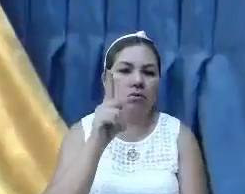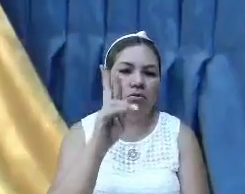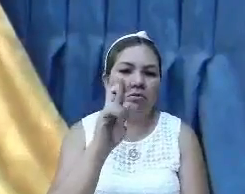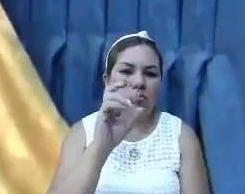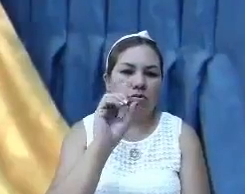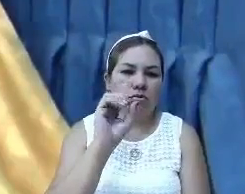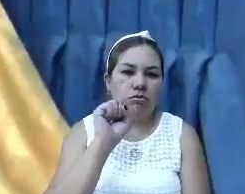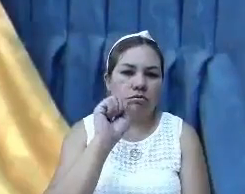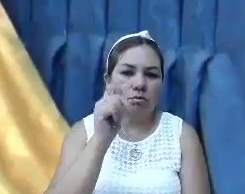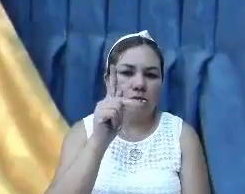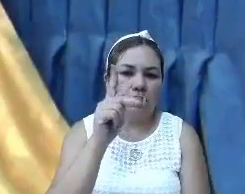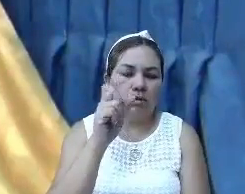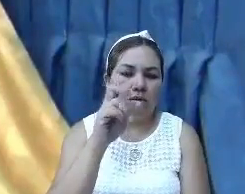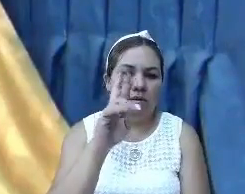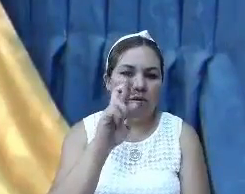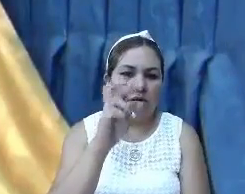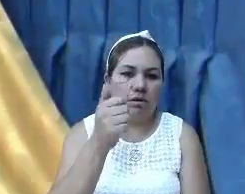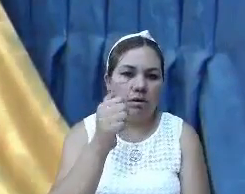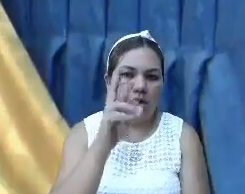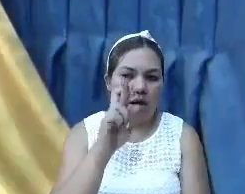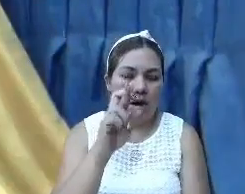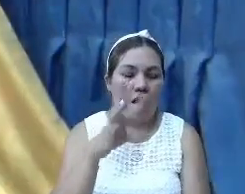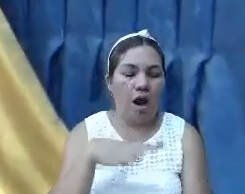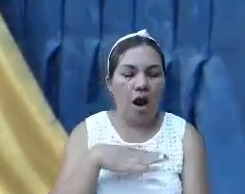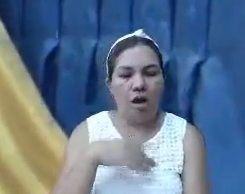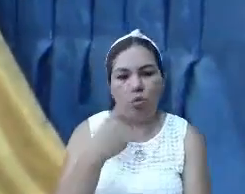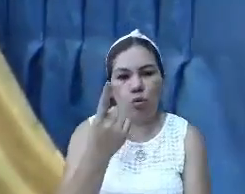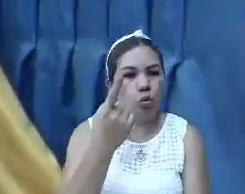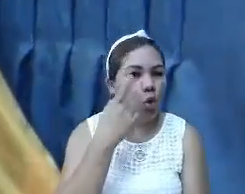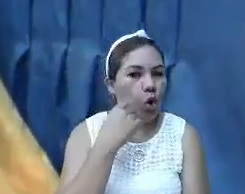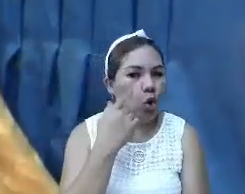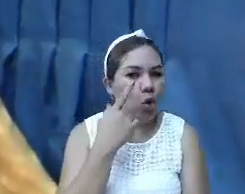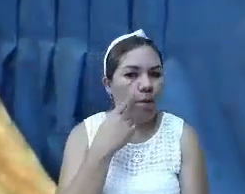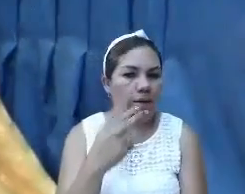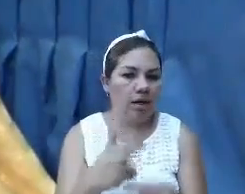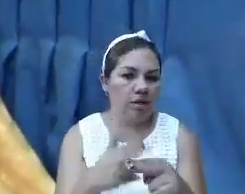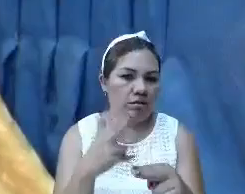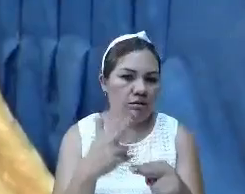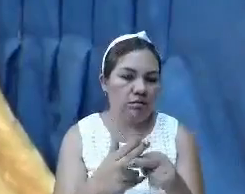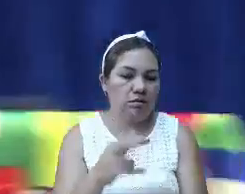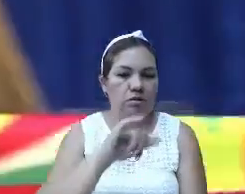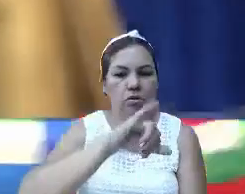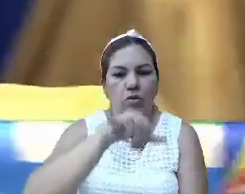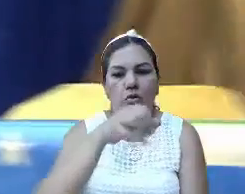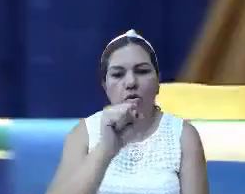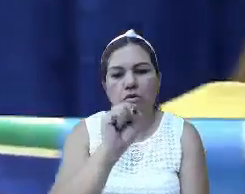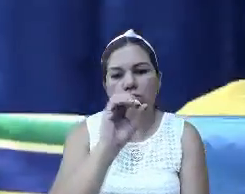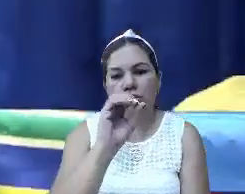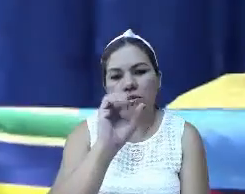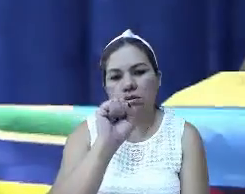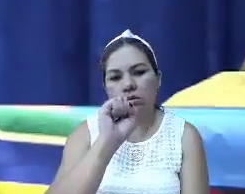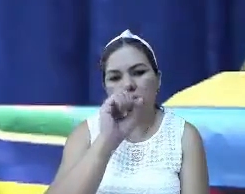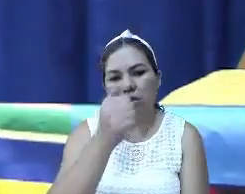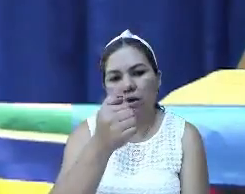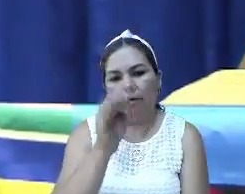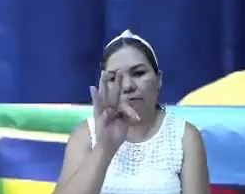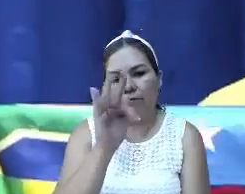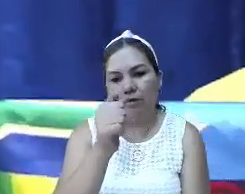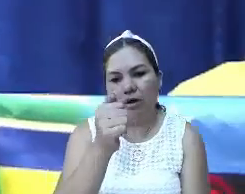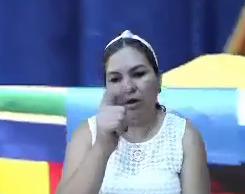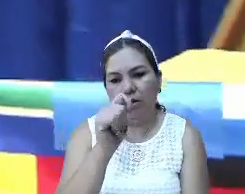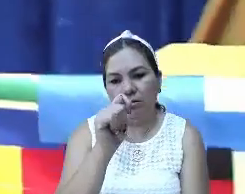¿Están entendiendo? Pero había un hombre llamado Josafat, y este hombre algo que tenía era un poquito de temor a